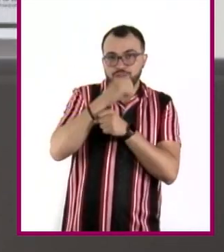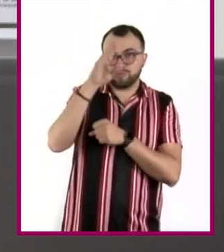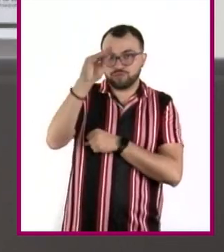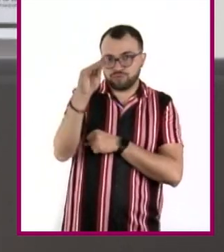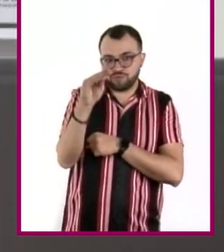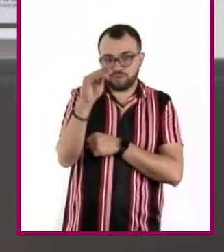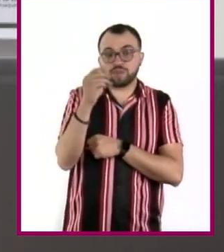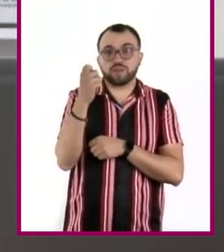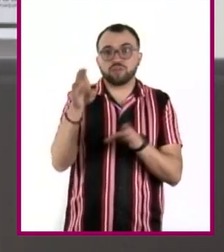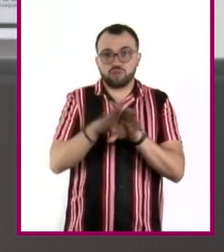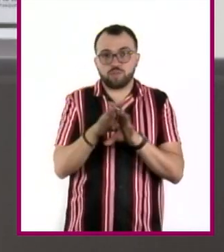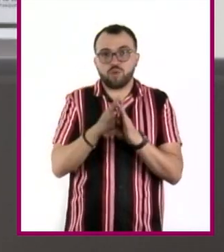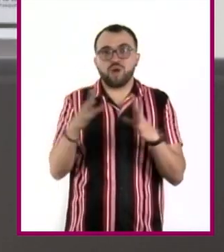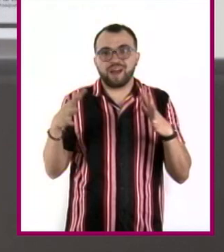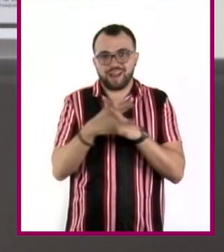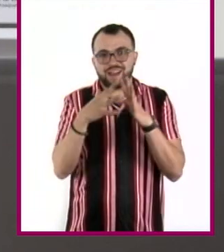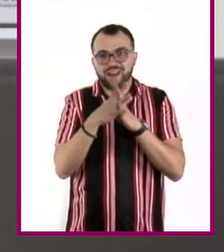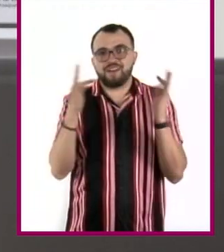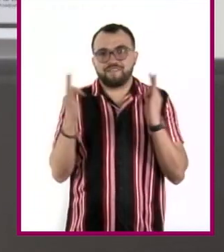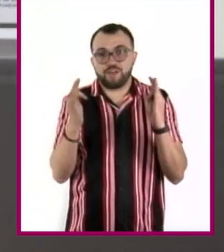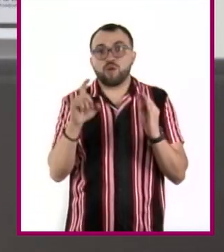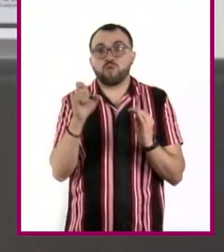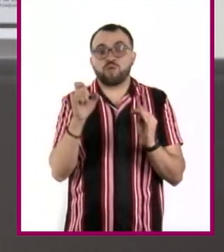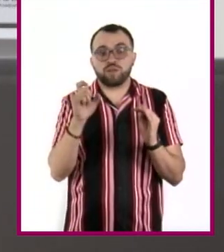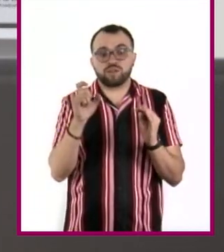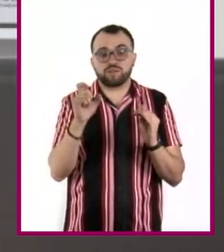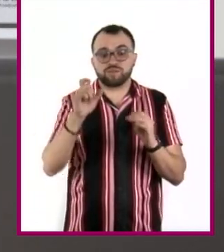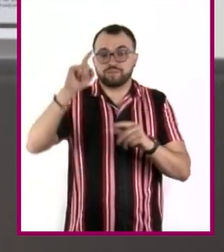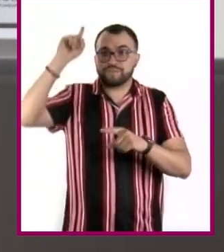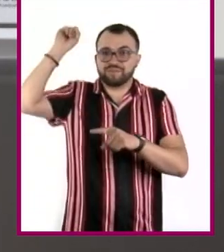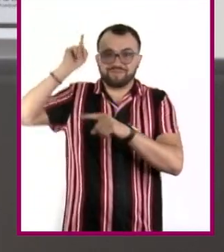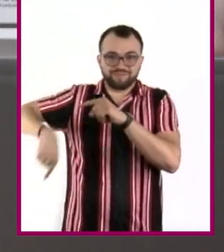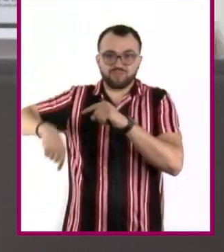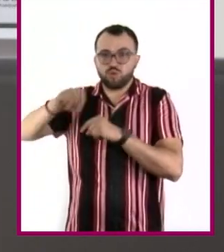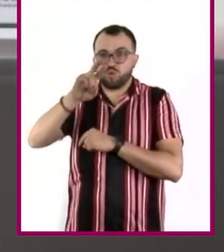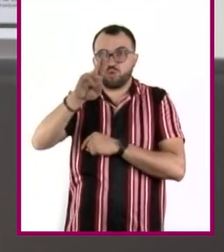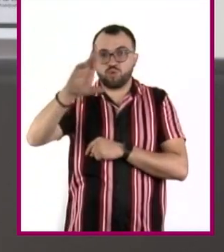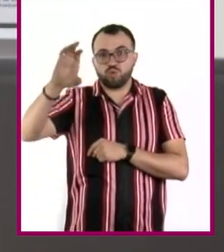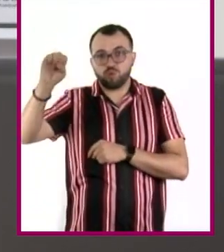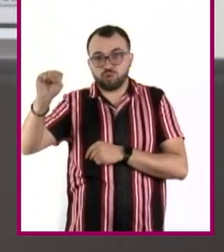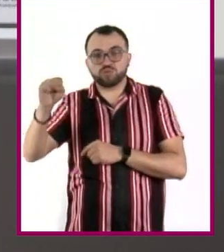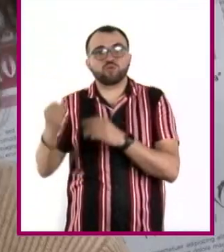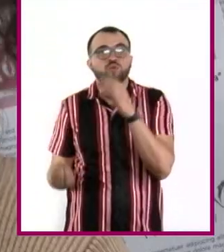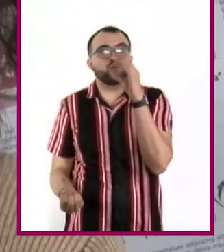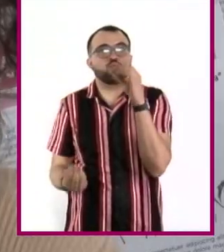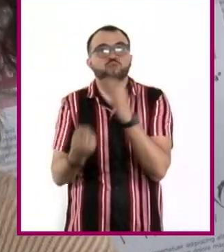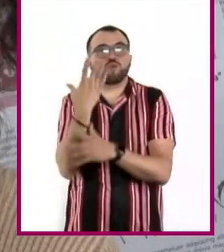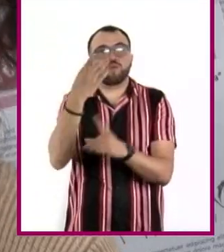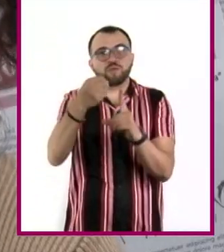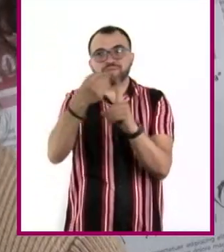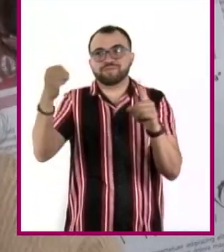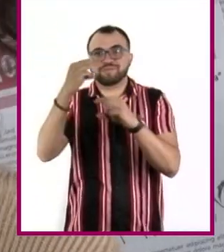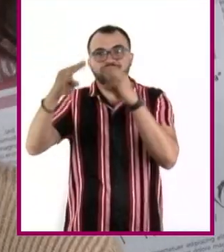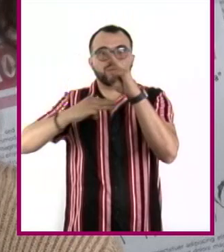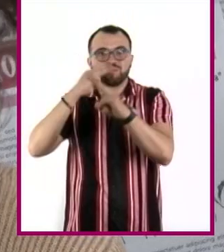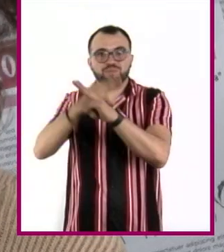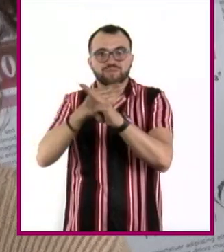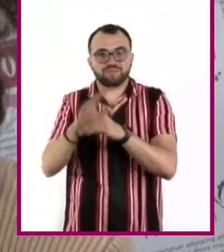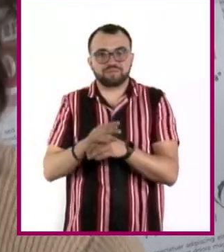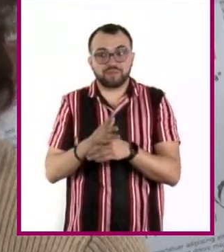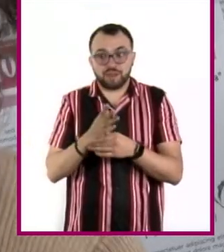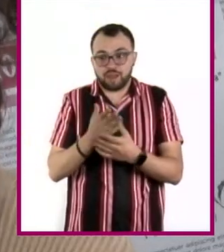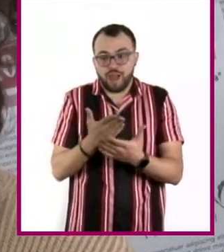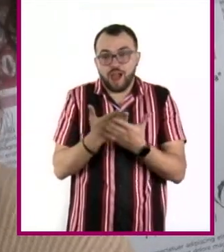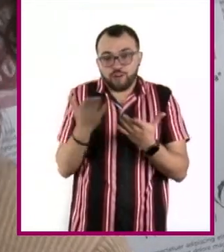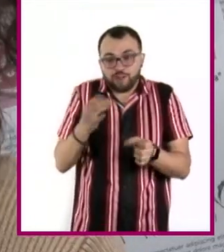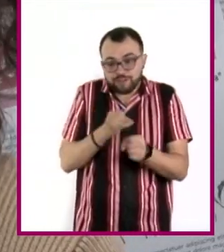por la Guerra Fría, y que con la caída del bloque apoyado por lo que fue la URSS, se establece un nuevo orden mundial. Pues por lo que indagamos hasta